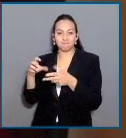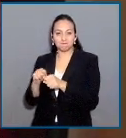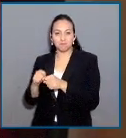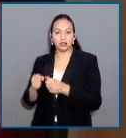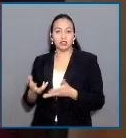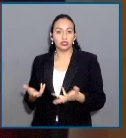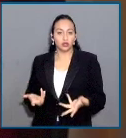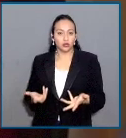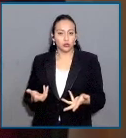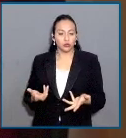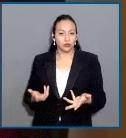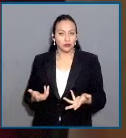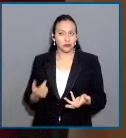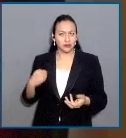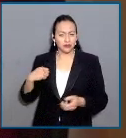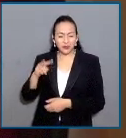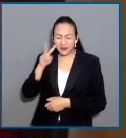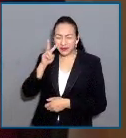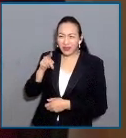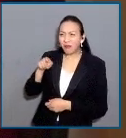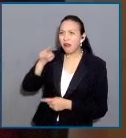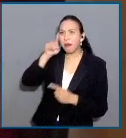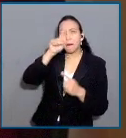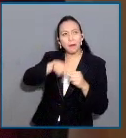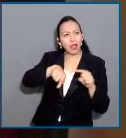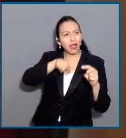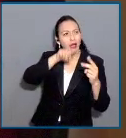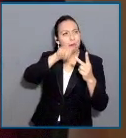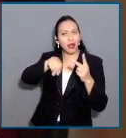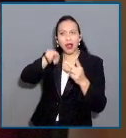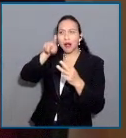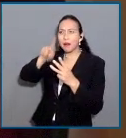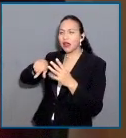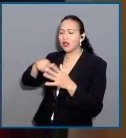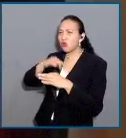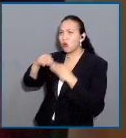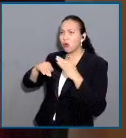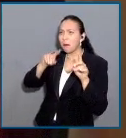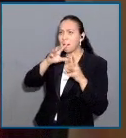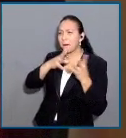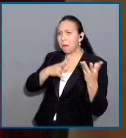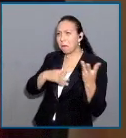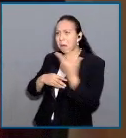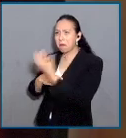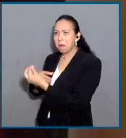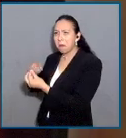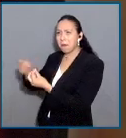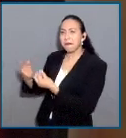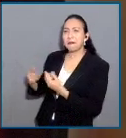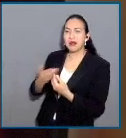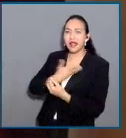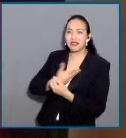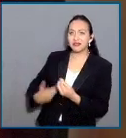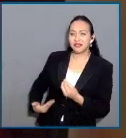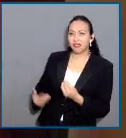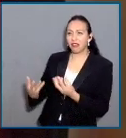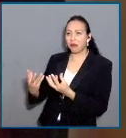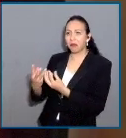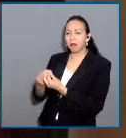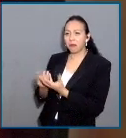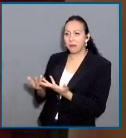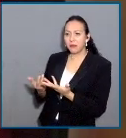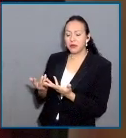¿qué sucede cuando estas mayorías llegan al poder por la vía democrática?